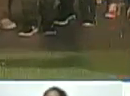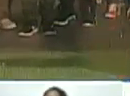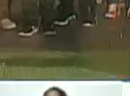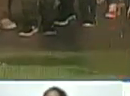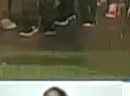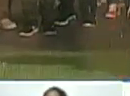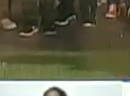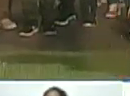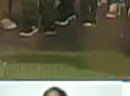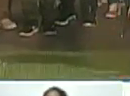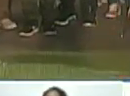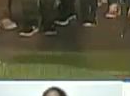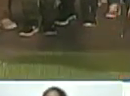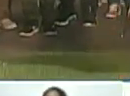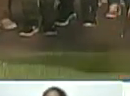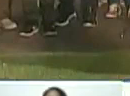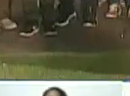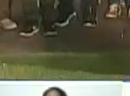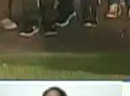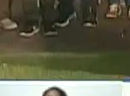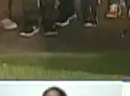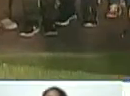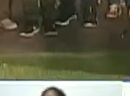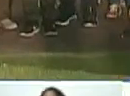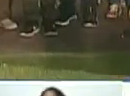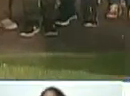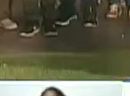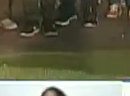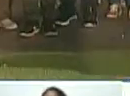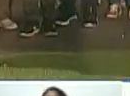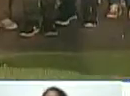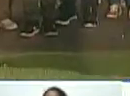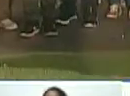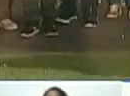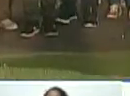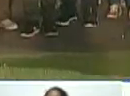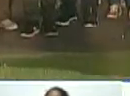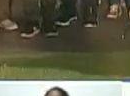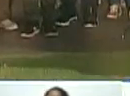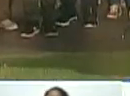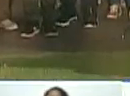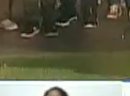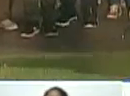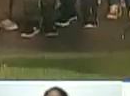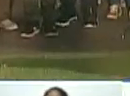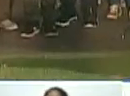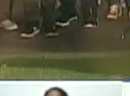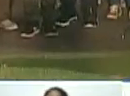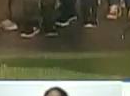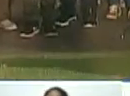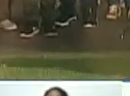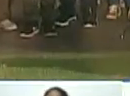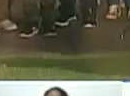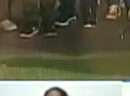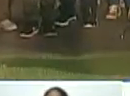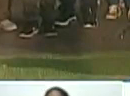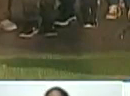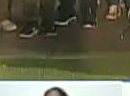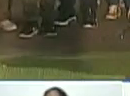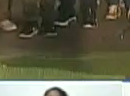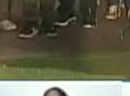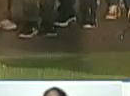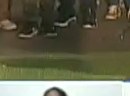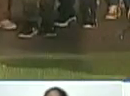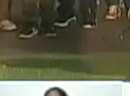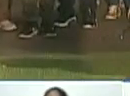Iris nos dio, bueno, las lecciones de la vida. Iris, este es el camino, estamos por el